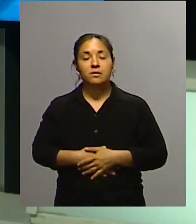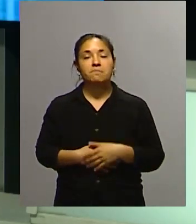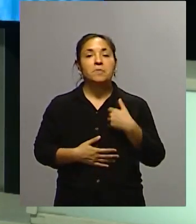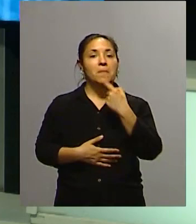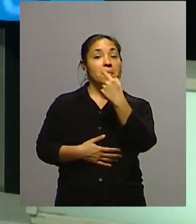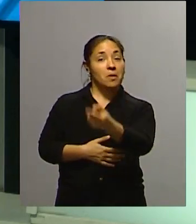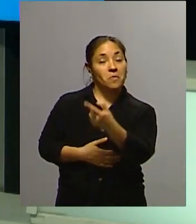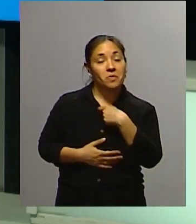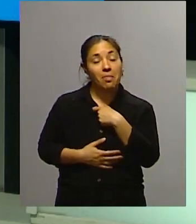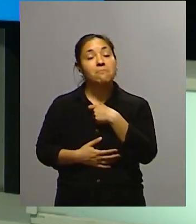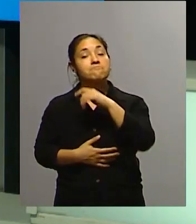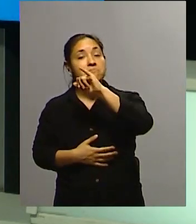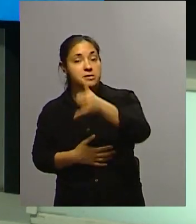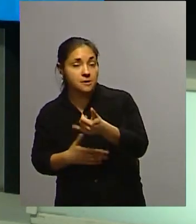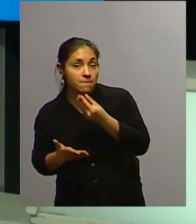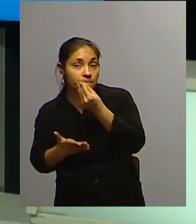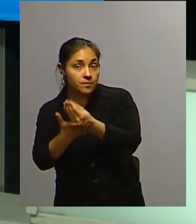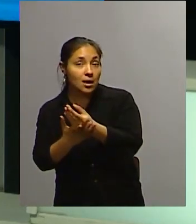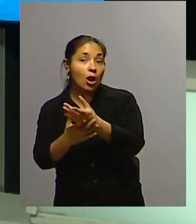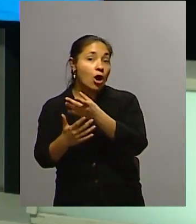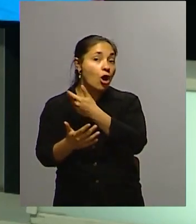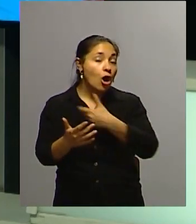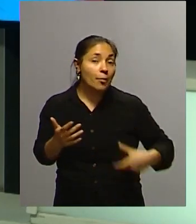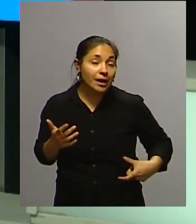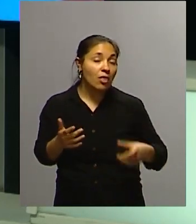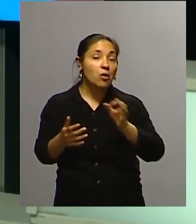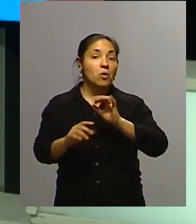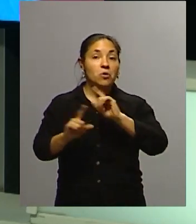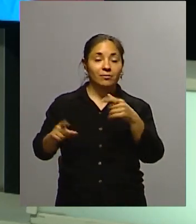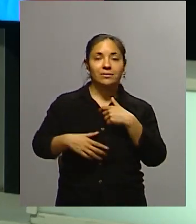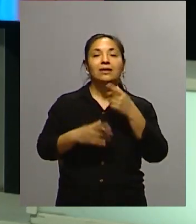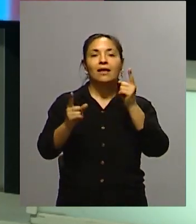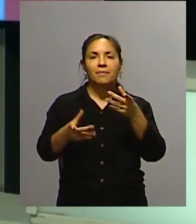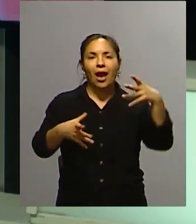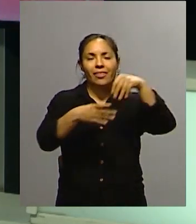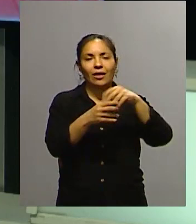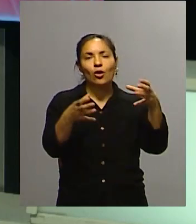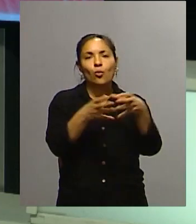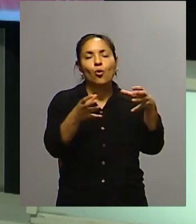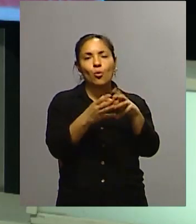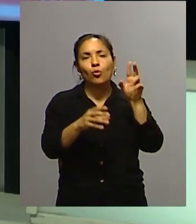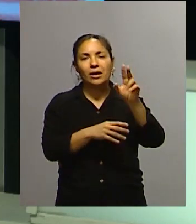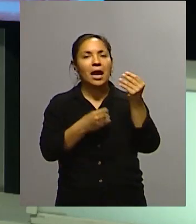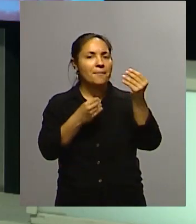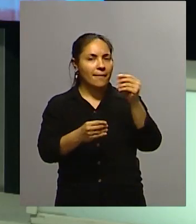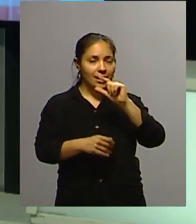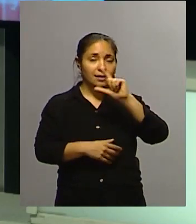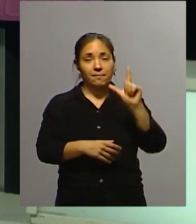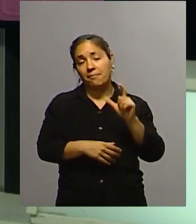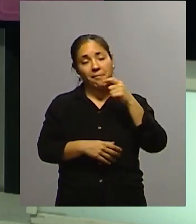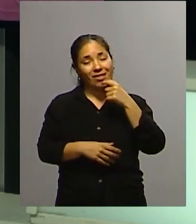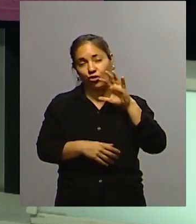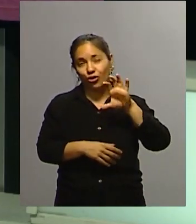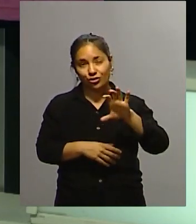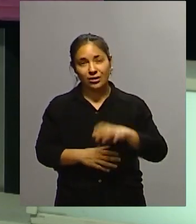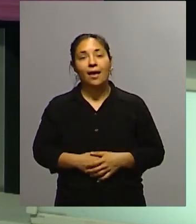ese lado? Pero no solamente vamos a hablar de eso, vamos a hablar de en sí de lo que está sucediendo con el Partido Justicialista en la provincia de Mendoza. Vamos a